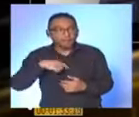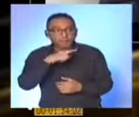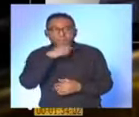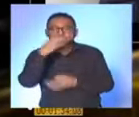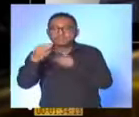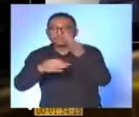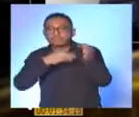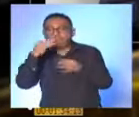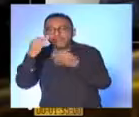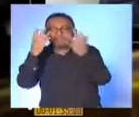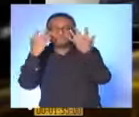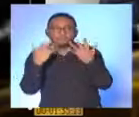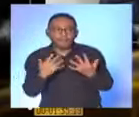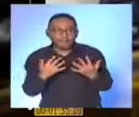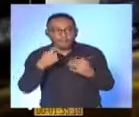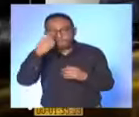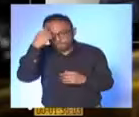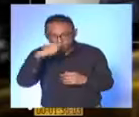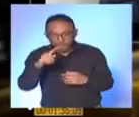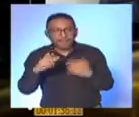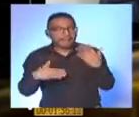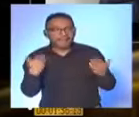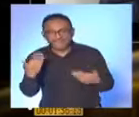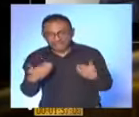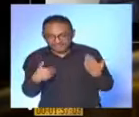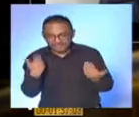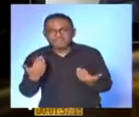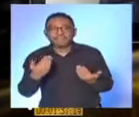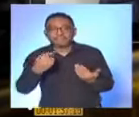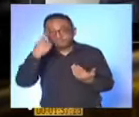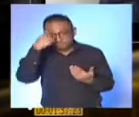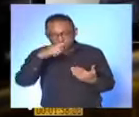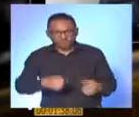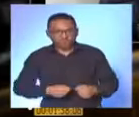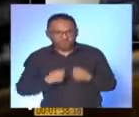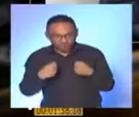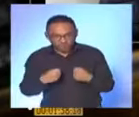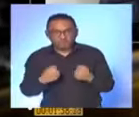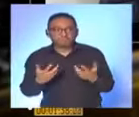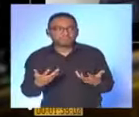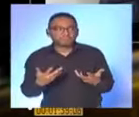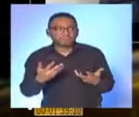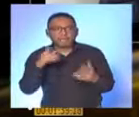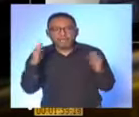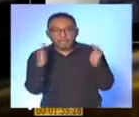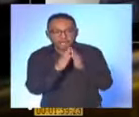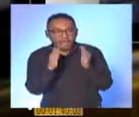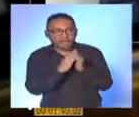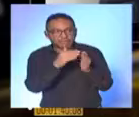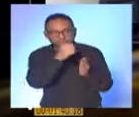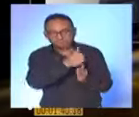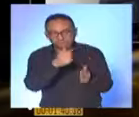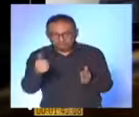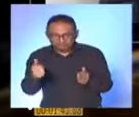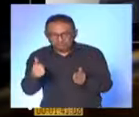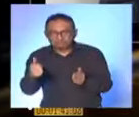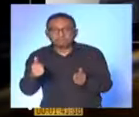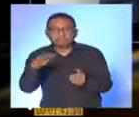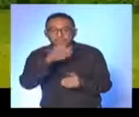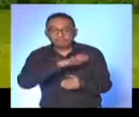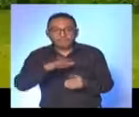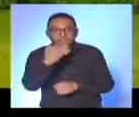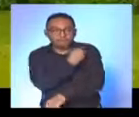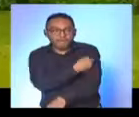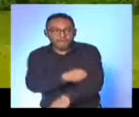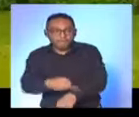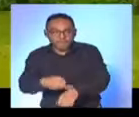de esperanza, para darnos alegría, para darnos fortaleza desde las casas, desde el seno de las familias.